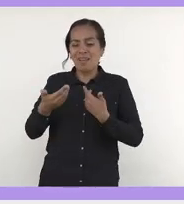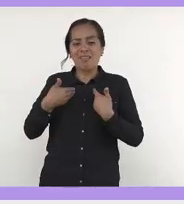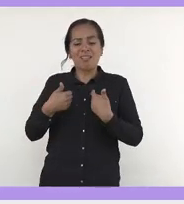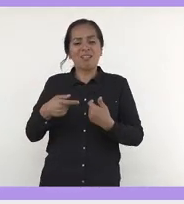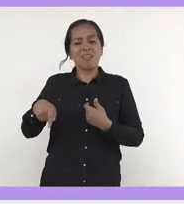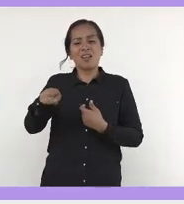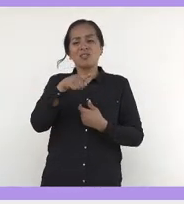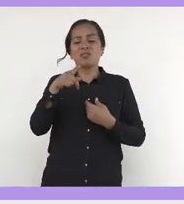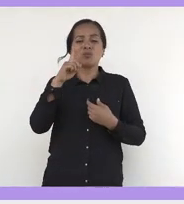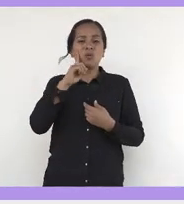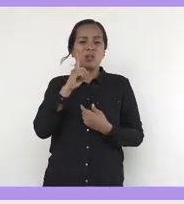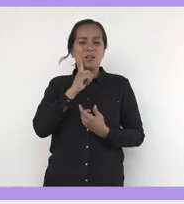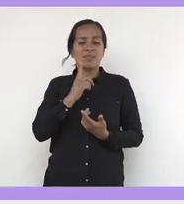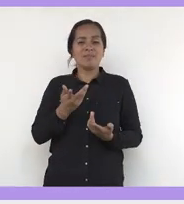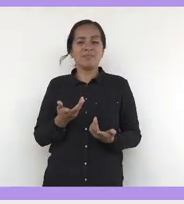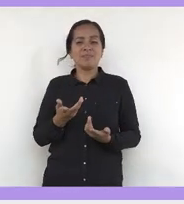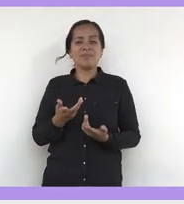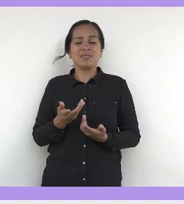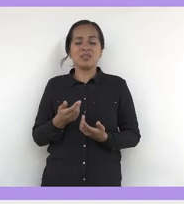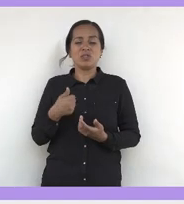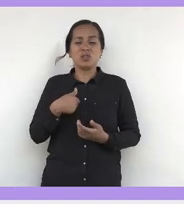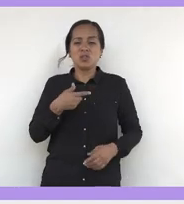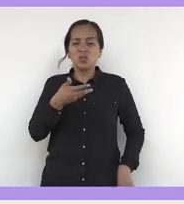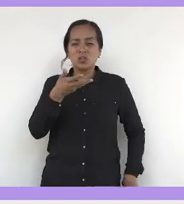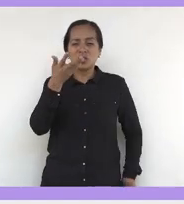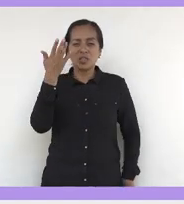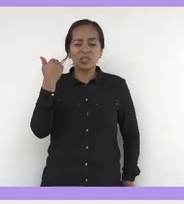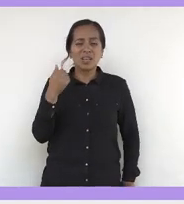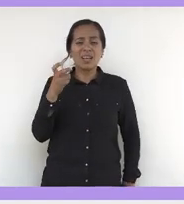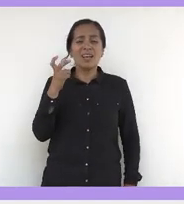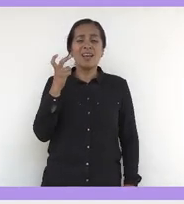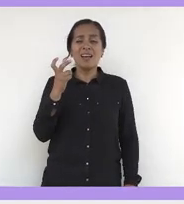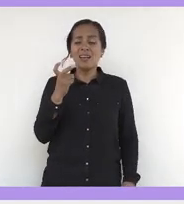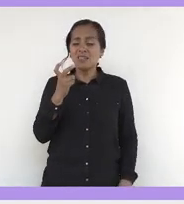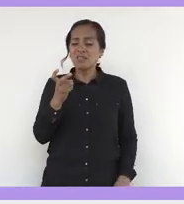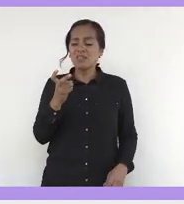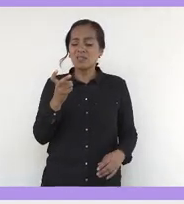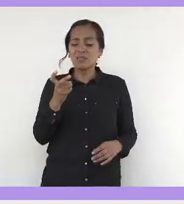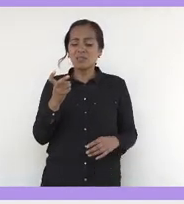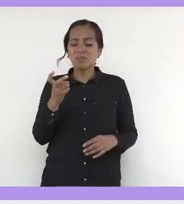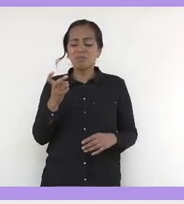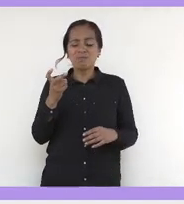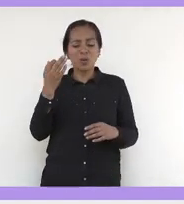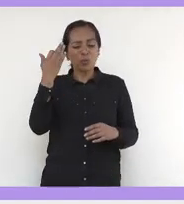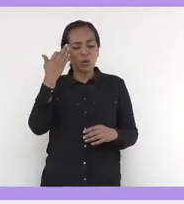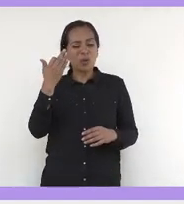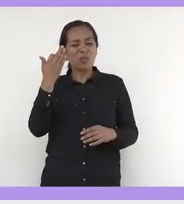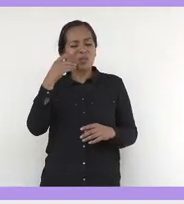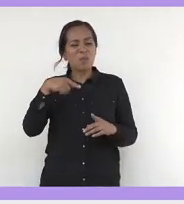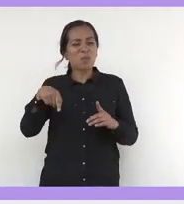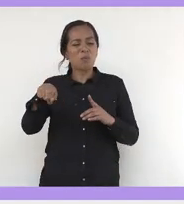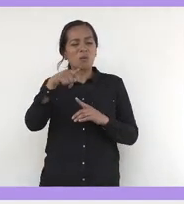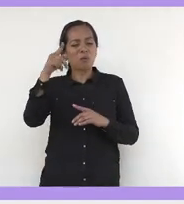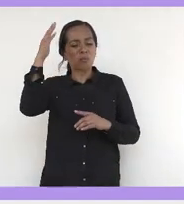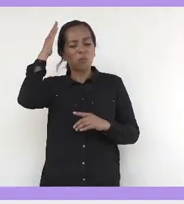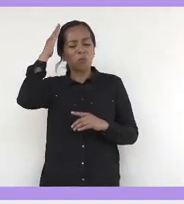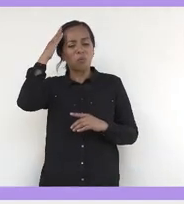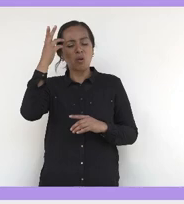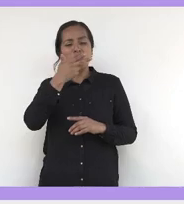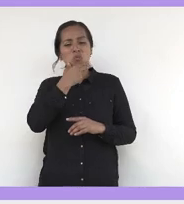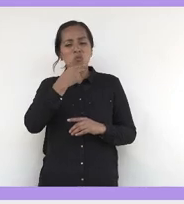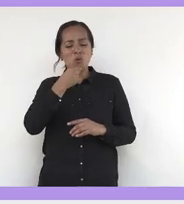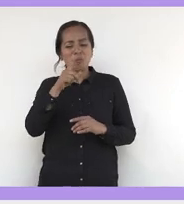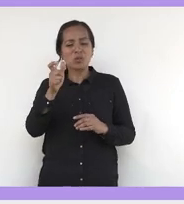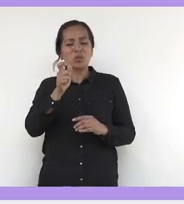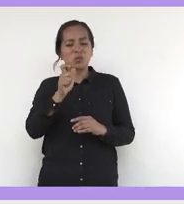y pues no sé el hecho de que haya sido una industria por tanto tiempo regida por hombre que además cuando